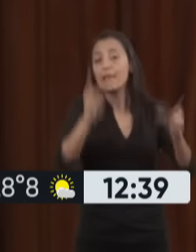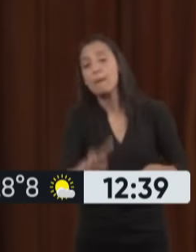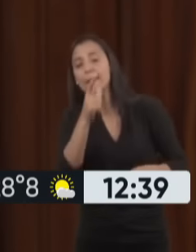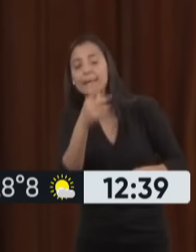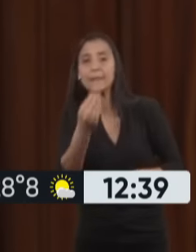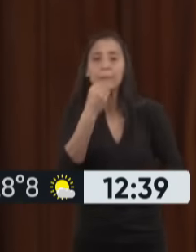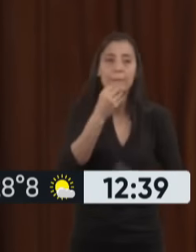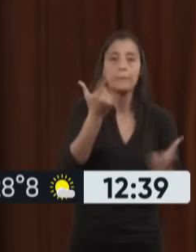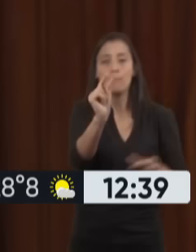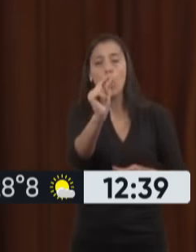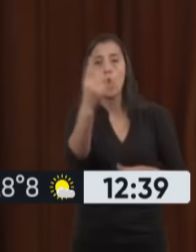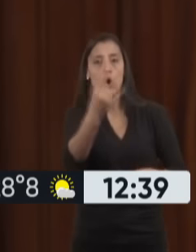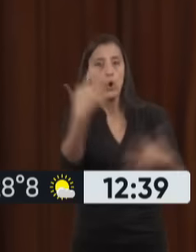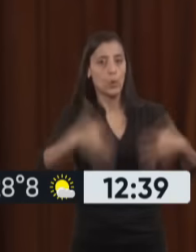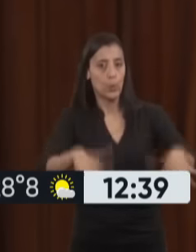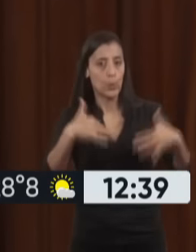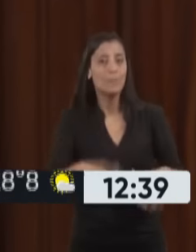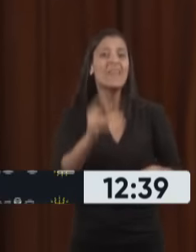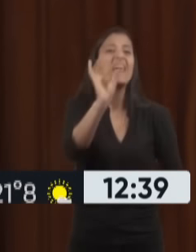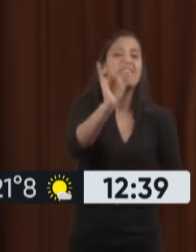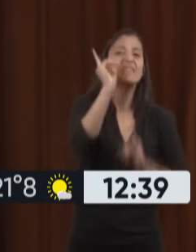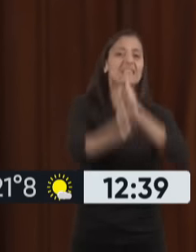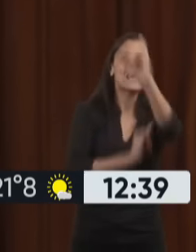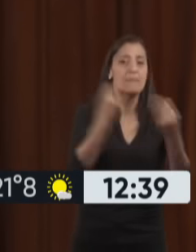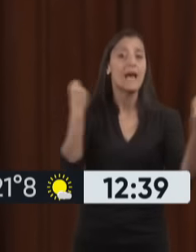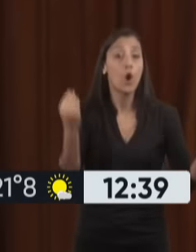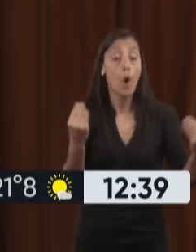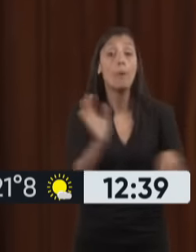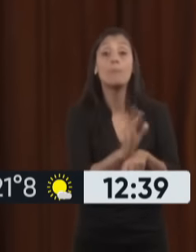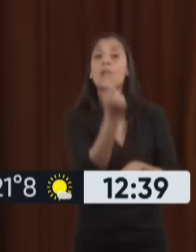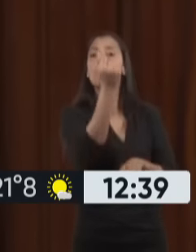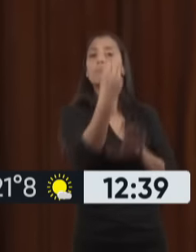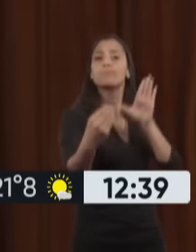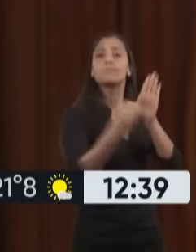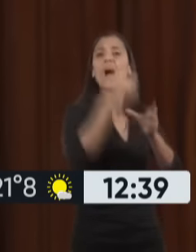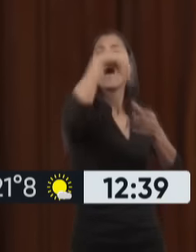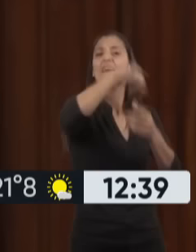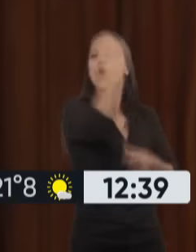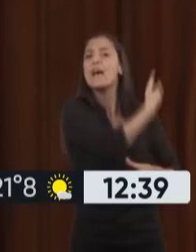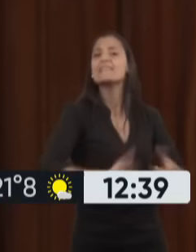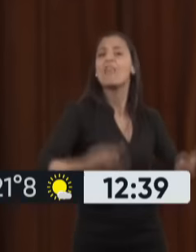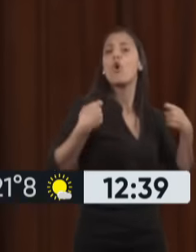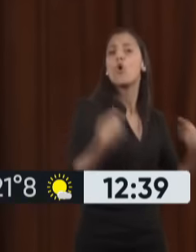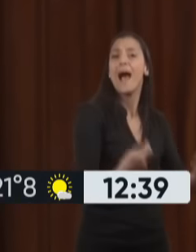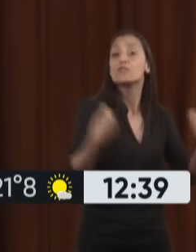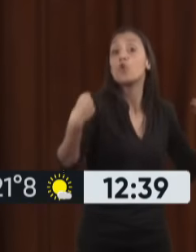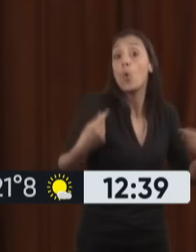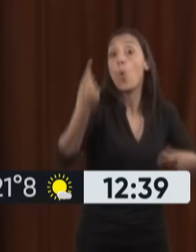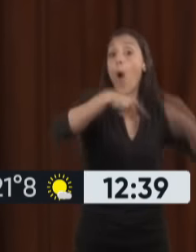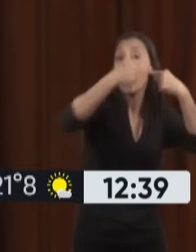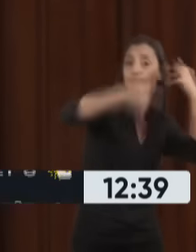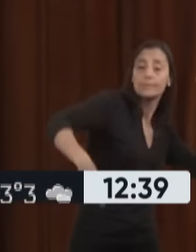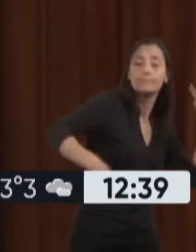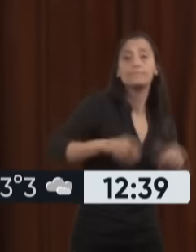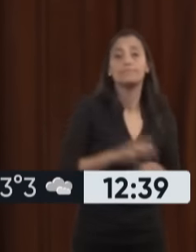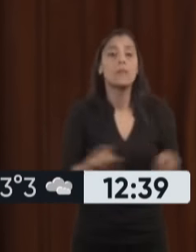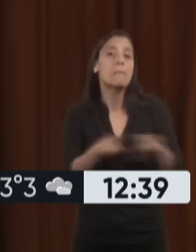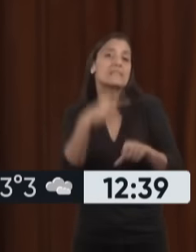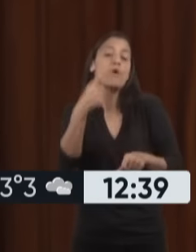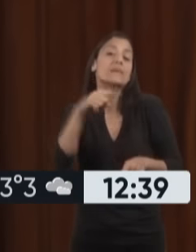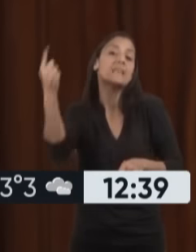engañosa, ya que es difícil de cuantificar, porque es el costo invisible del Estado, la burocracia. O dicho de